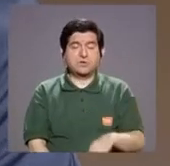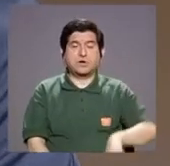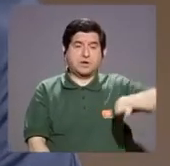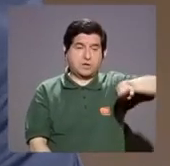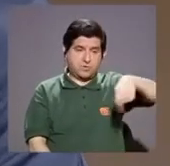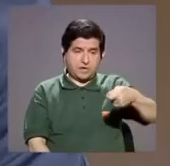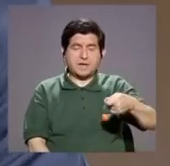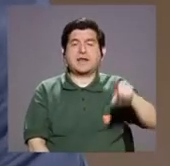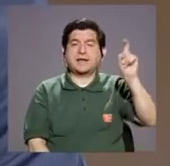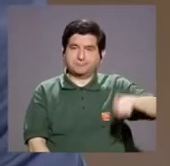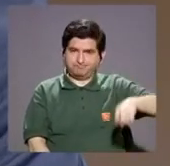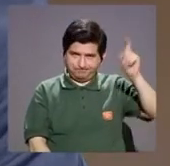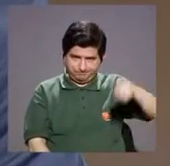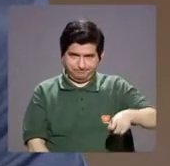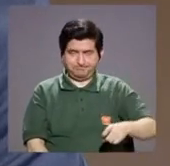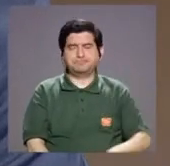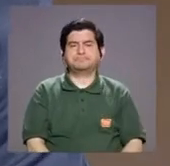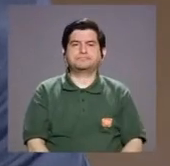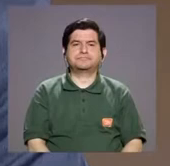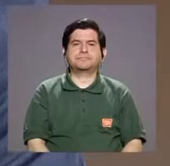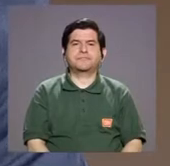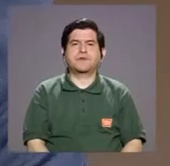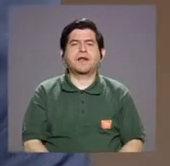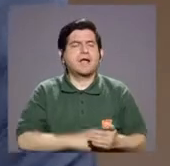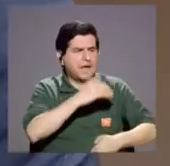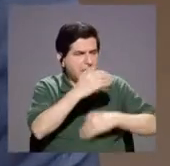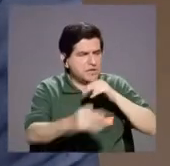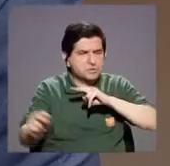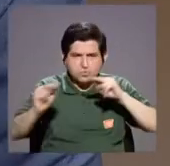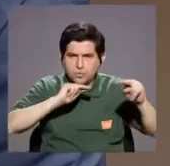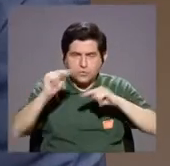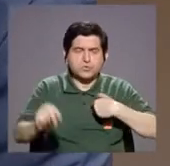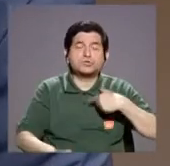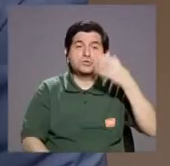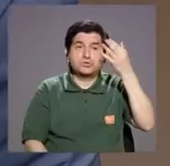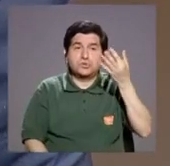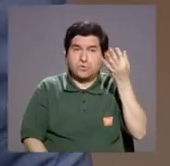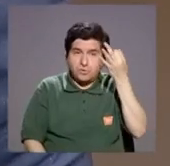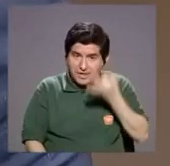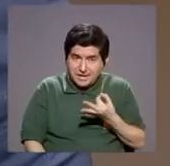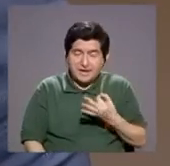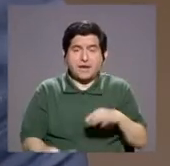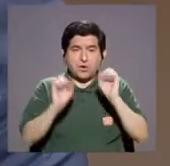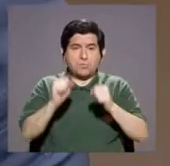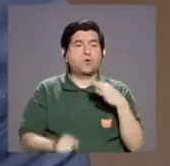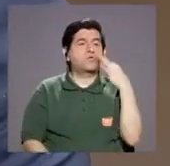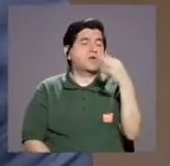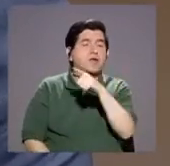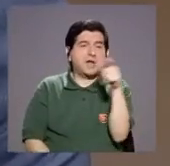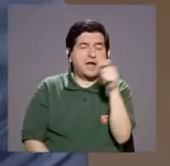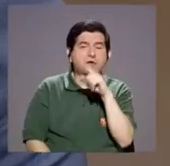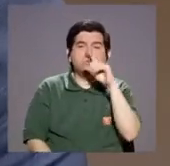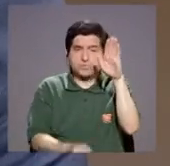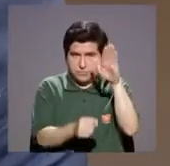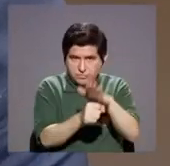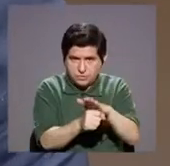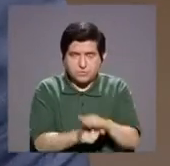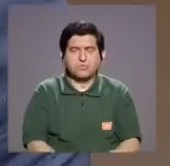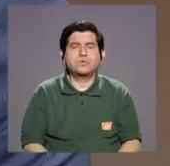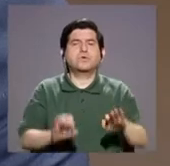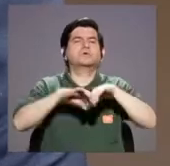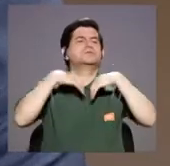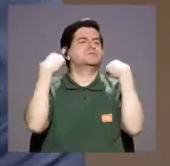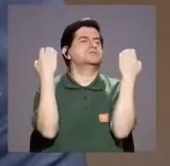lo necesita estamos en un proceso de negociación que espero se pueda culminar en los siguientes meses debo agradecer a un